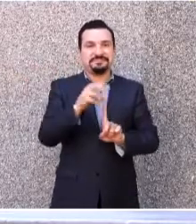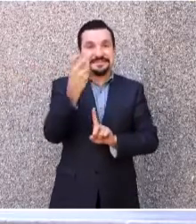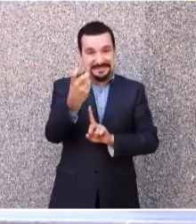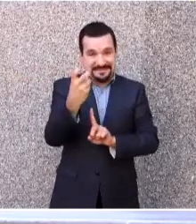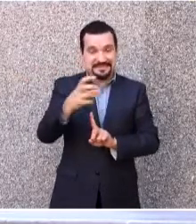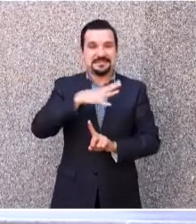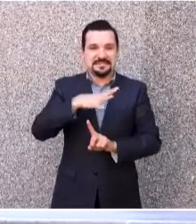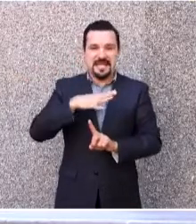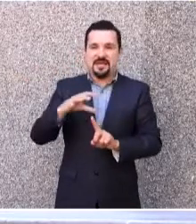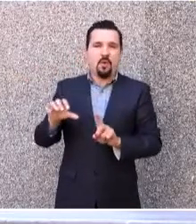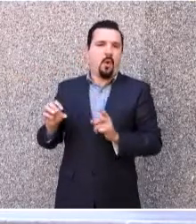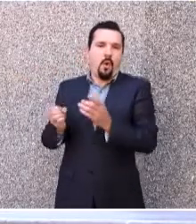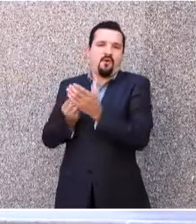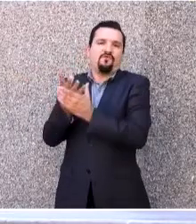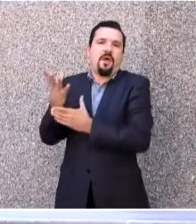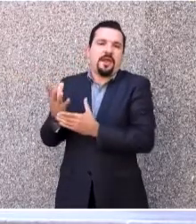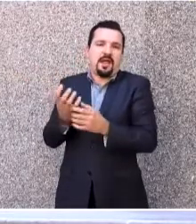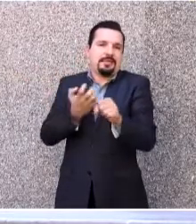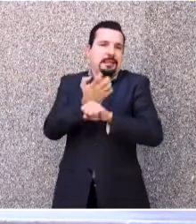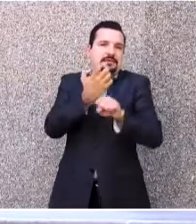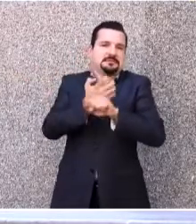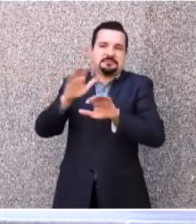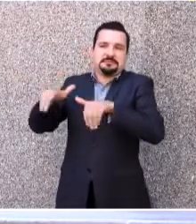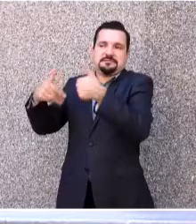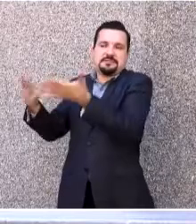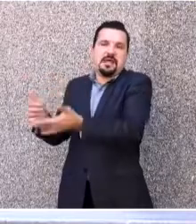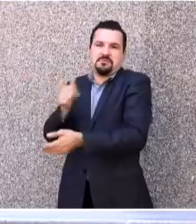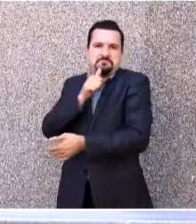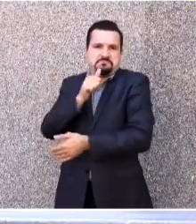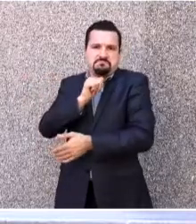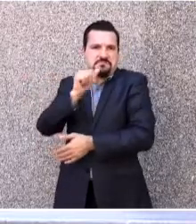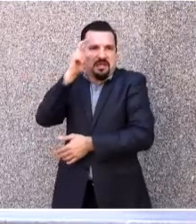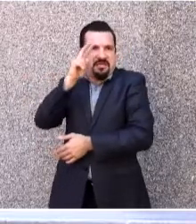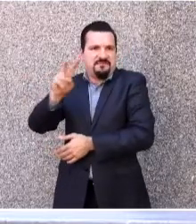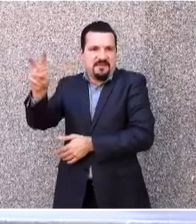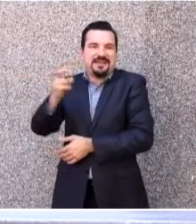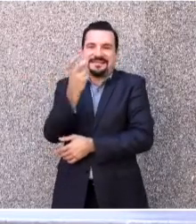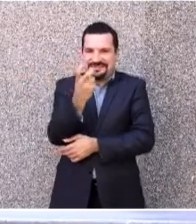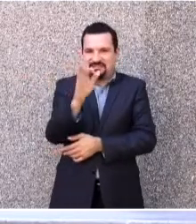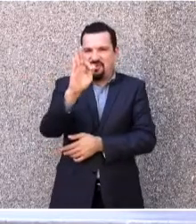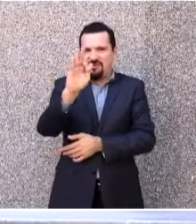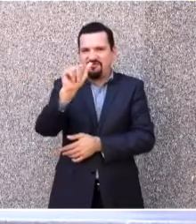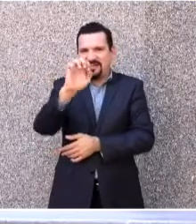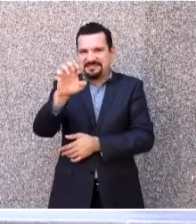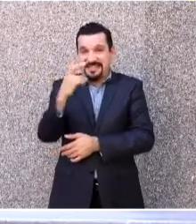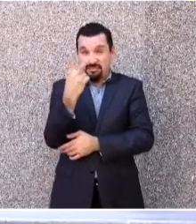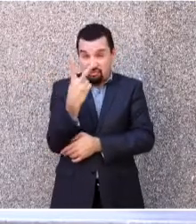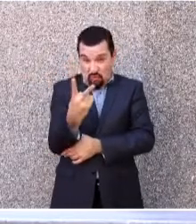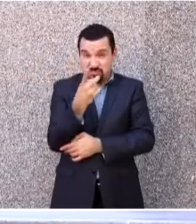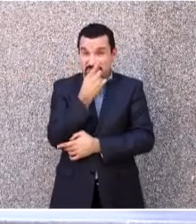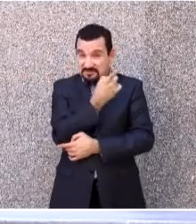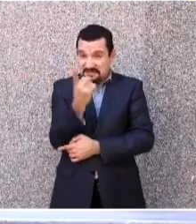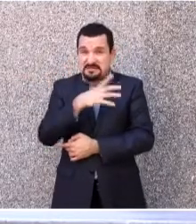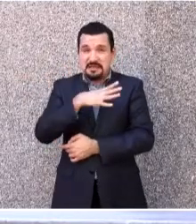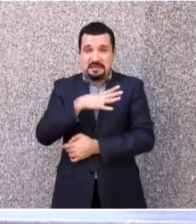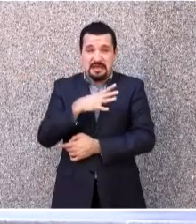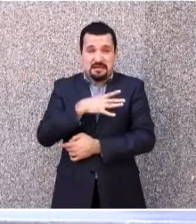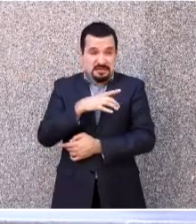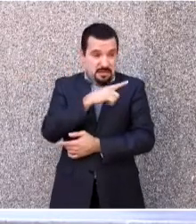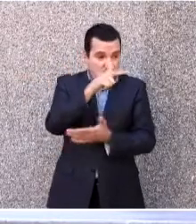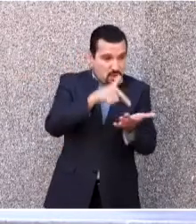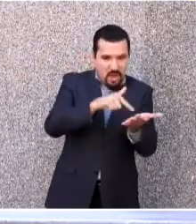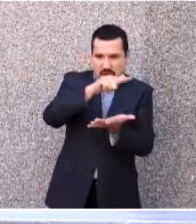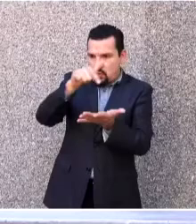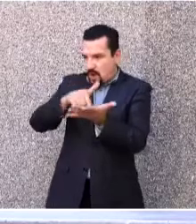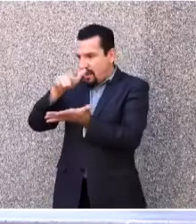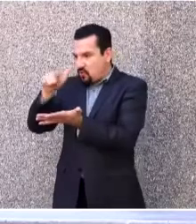país. Esa fase 2 supone que habrá ya cientos de casos en diferentes lugares